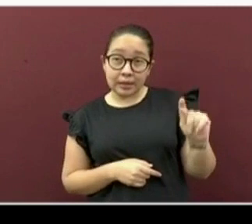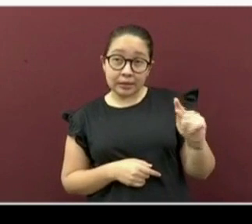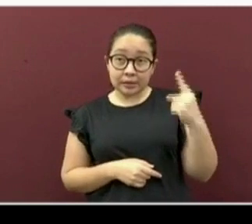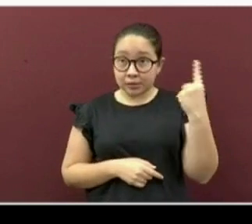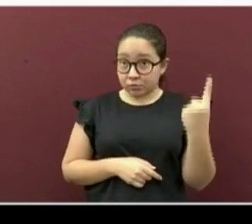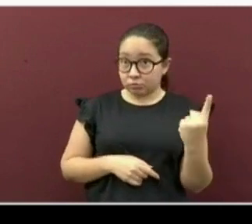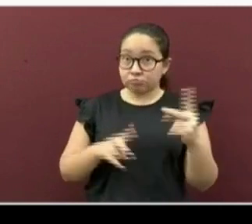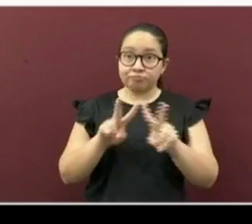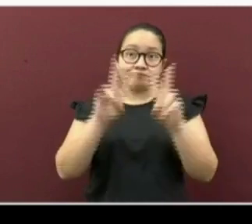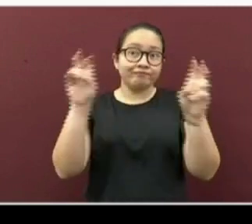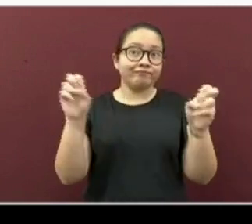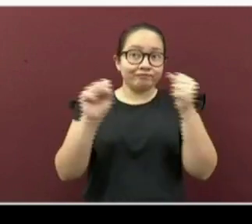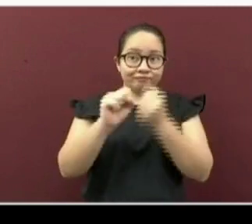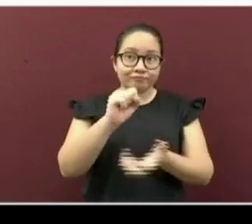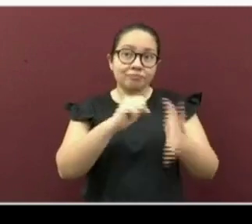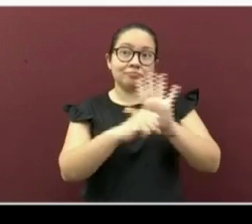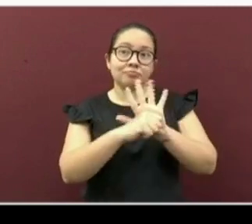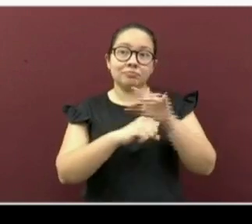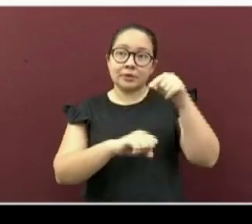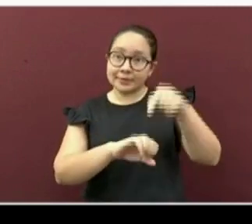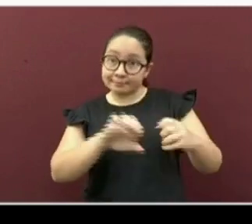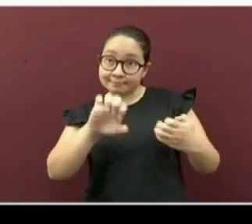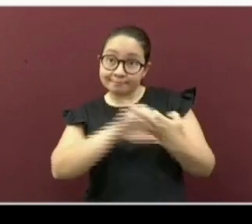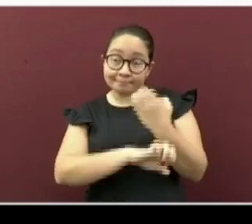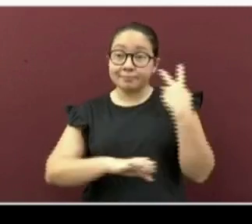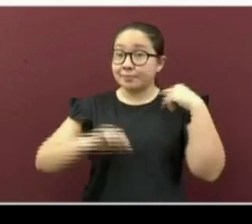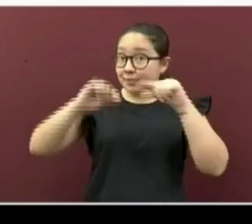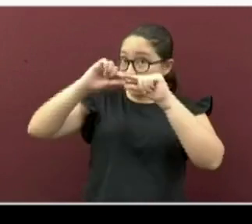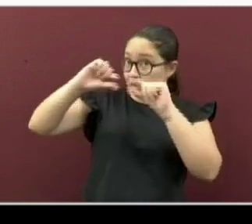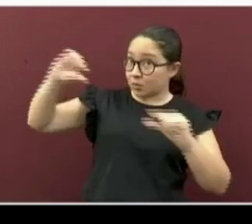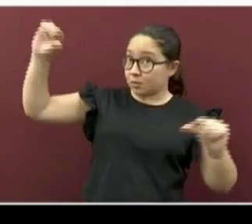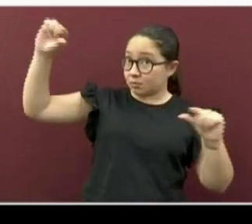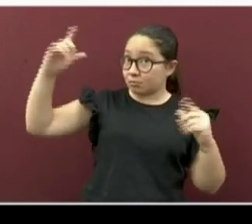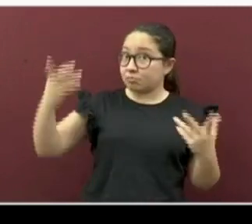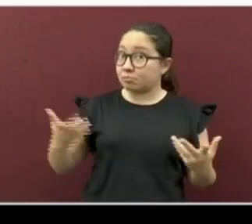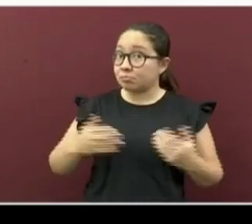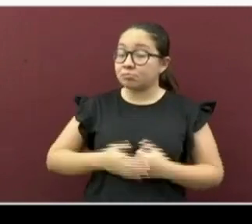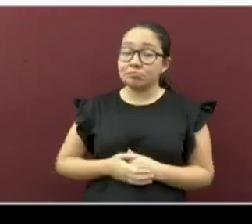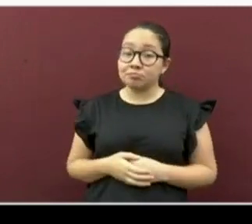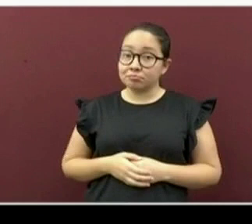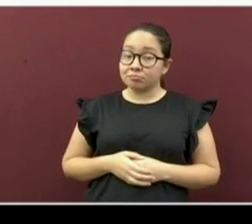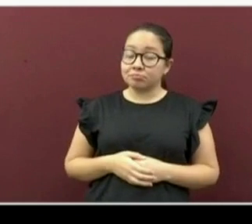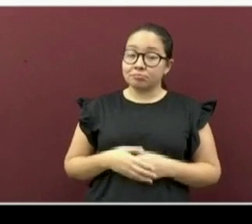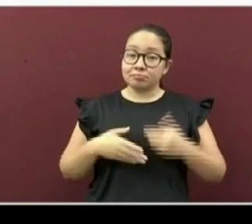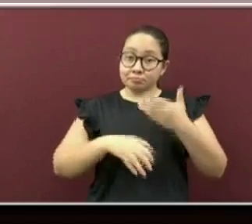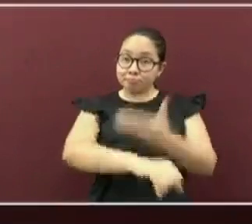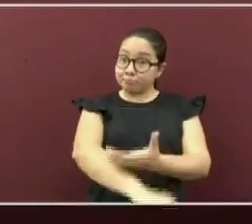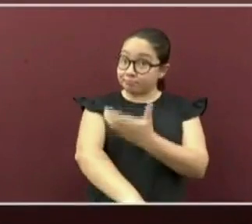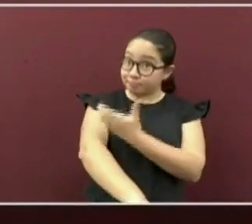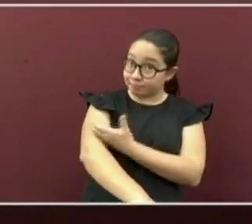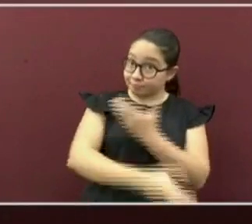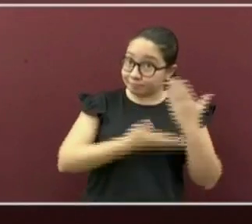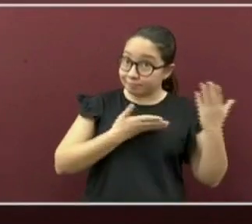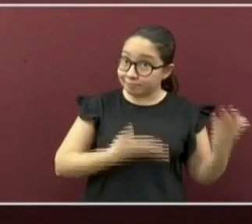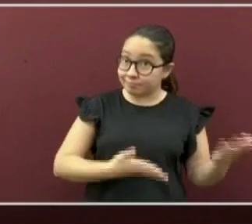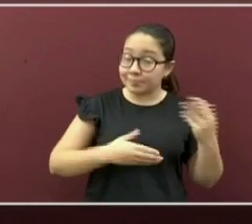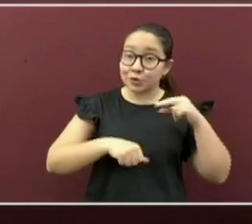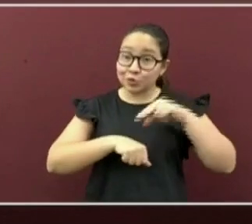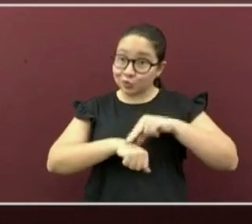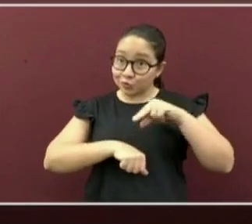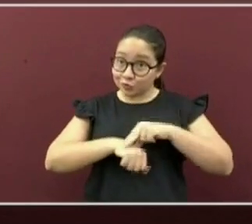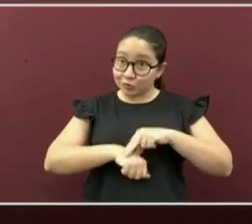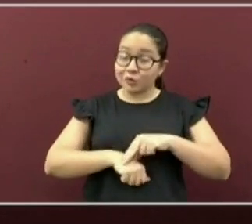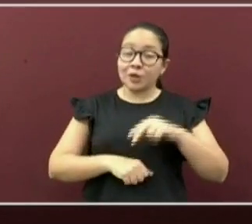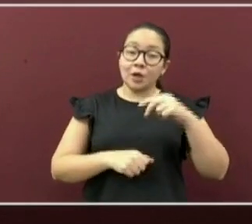471 de la actualización del coronavirus en la entidad. Para ello, el día de hoy me acompaña